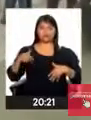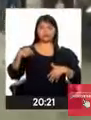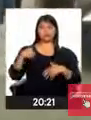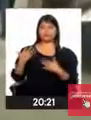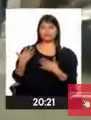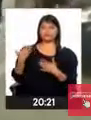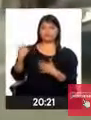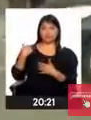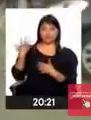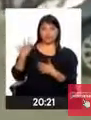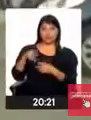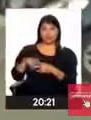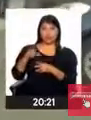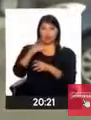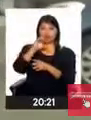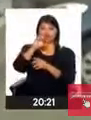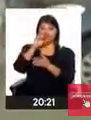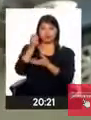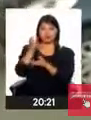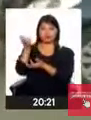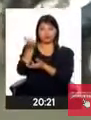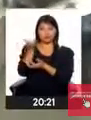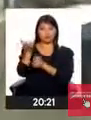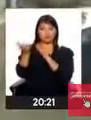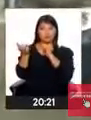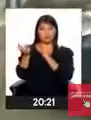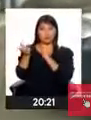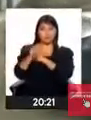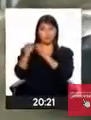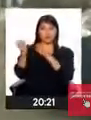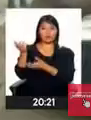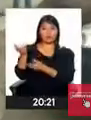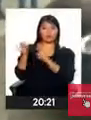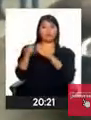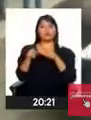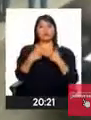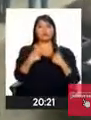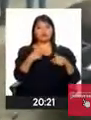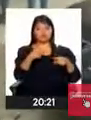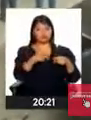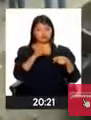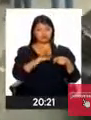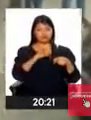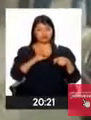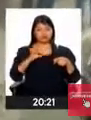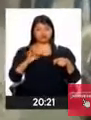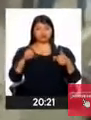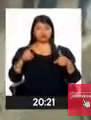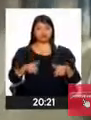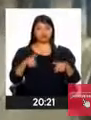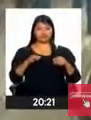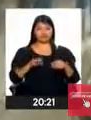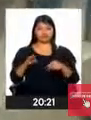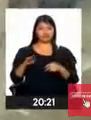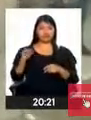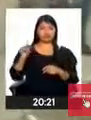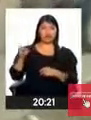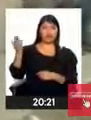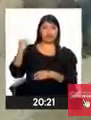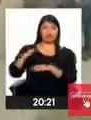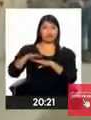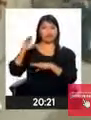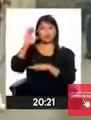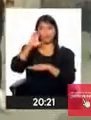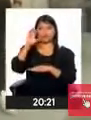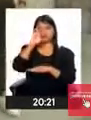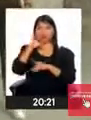la granada de guerra tipo piña, sino también municiones, por lo que inmediatamente realizó una